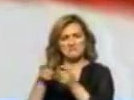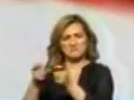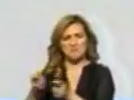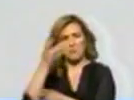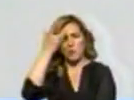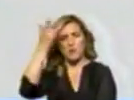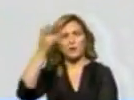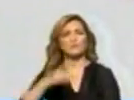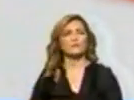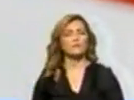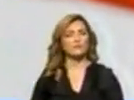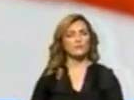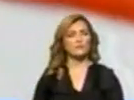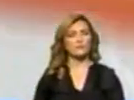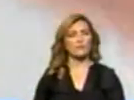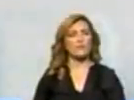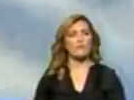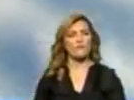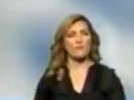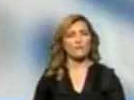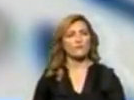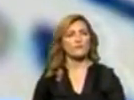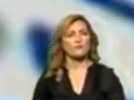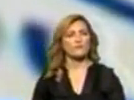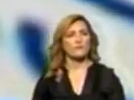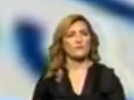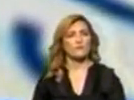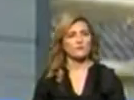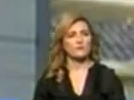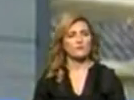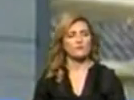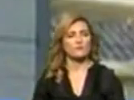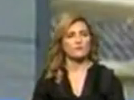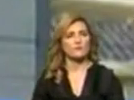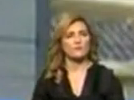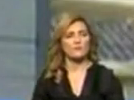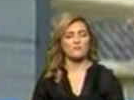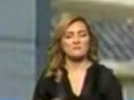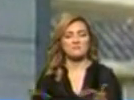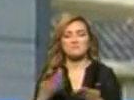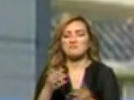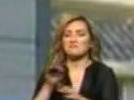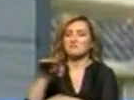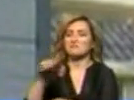Sucre, empresa que pese al pedido de información o entrevistas, no ha querido